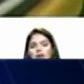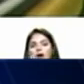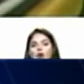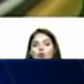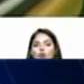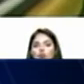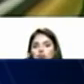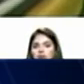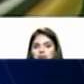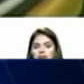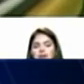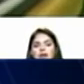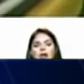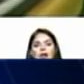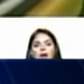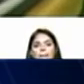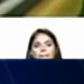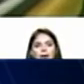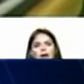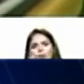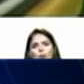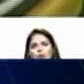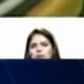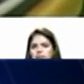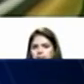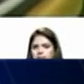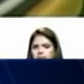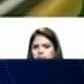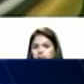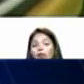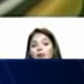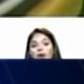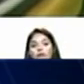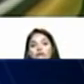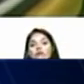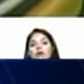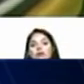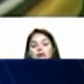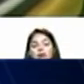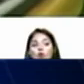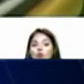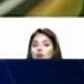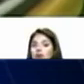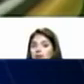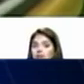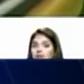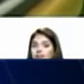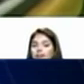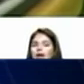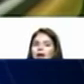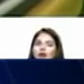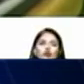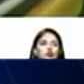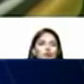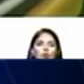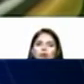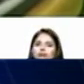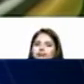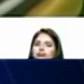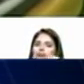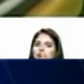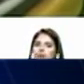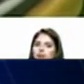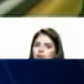Paz y Tranquilidad Pública. Busca también el fortalecimiento de la justicia y el entendimiento democrático